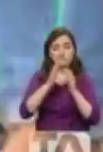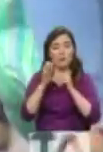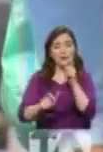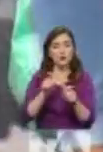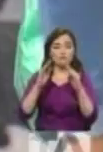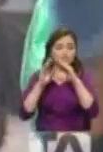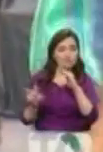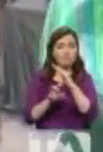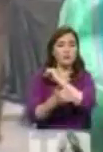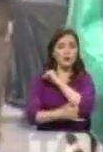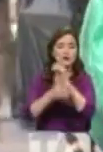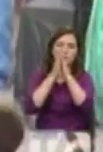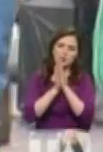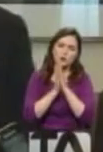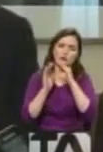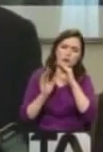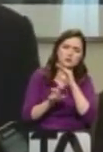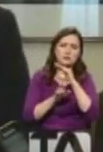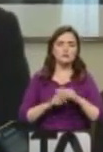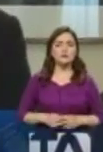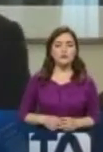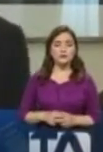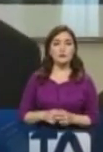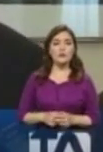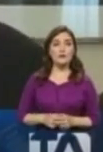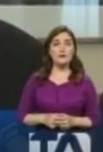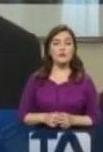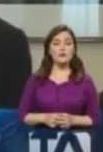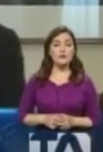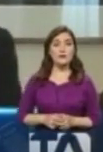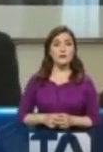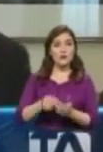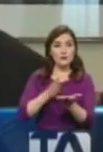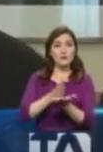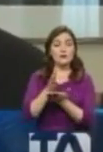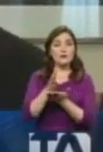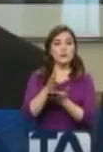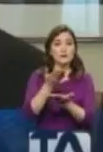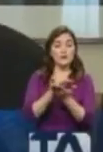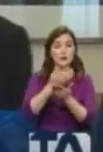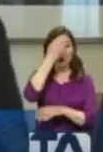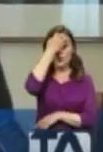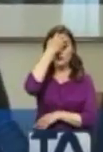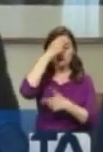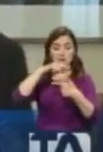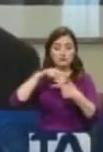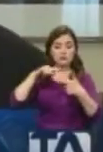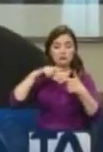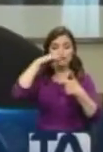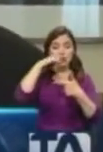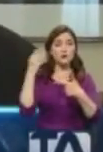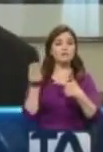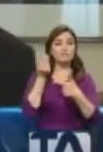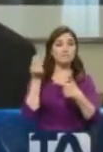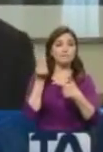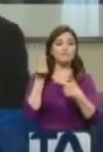refugiadas y de los solicitantes de asilo. Tiene que ver esto con el acceso, por ejemplo, a la oferta educativa para niños,